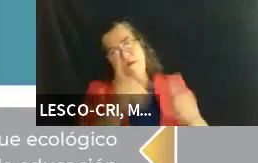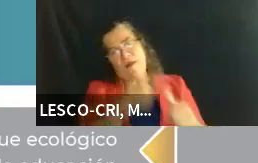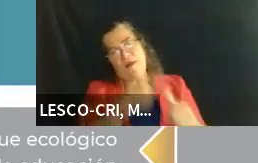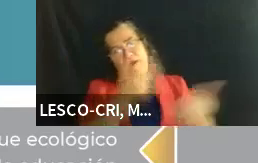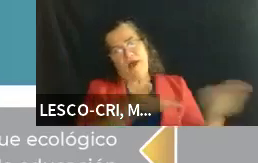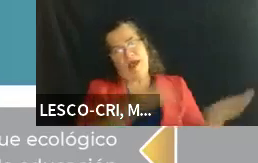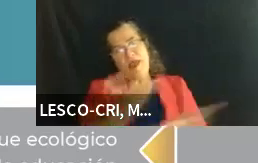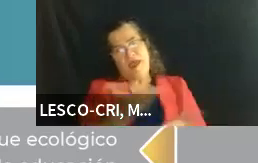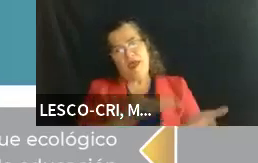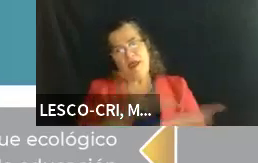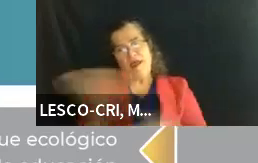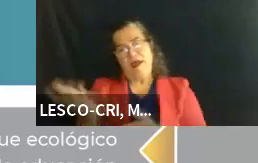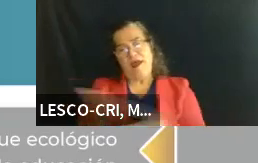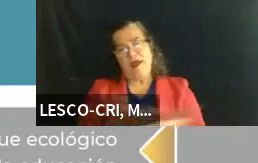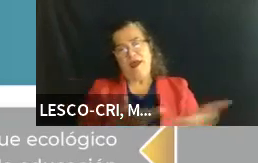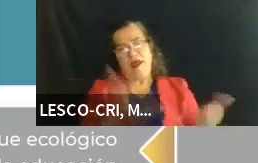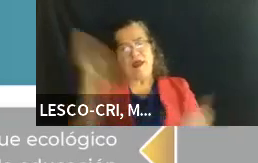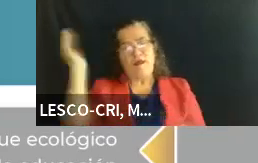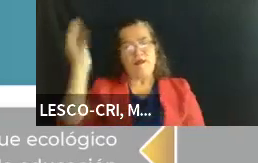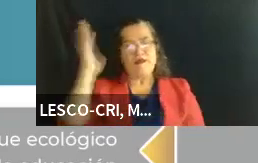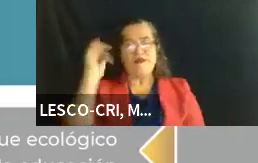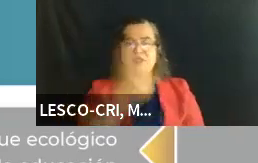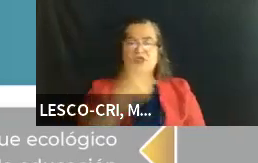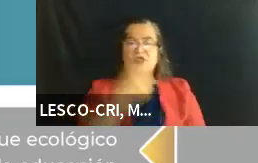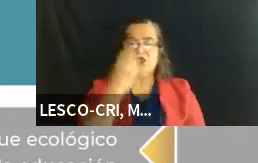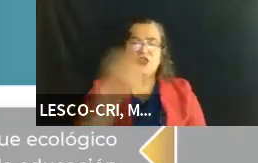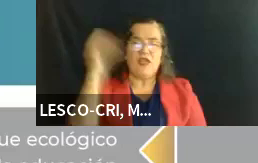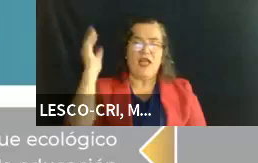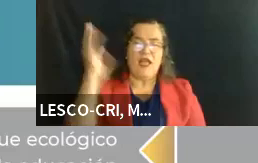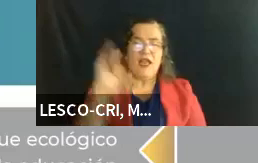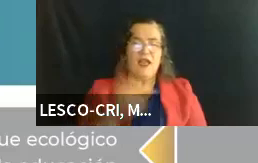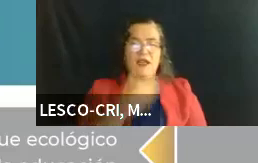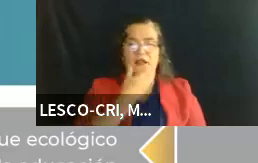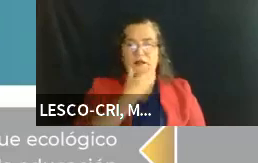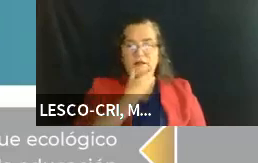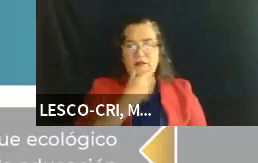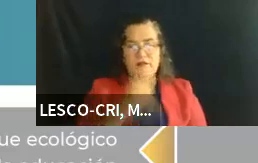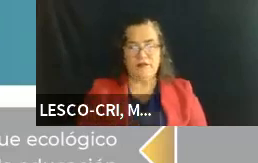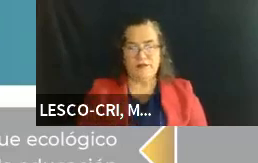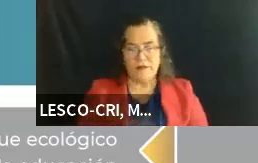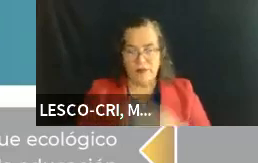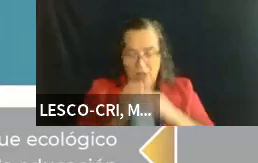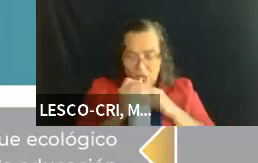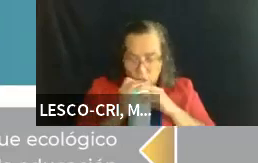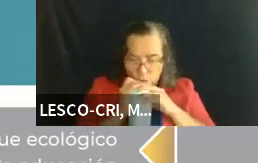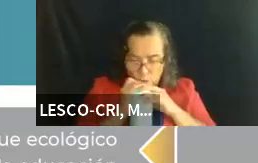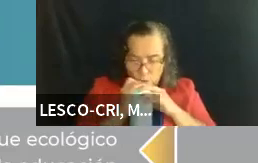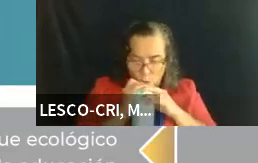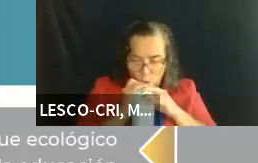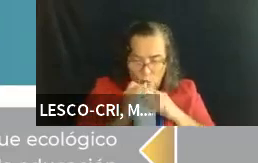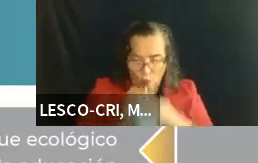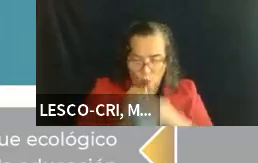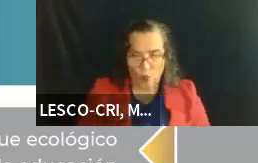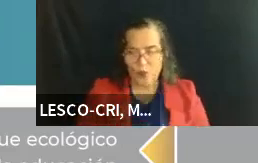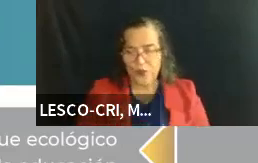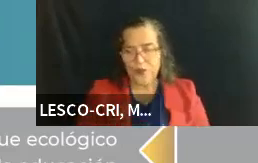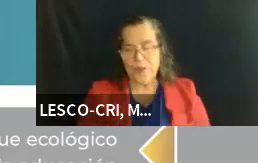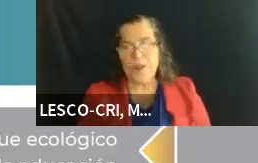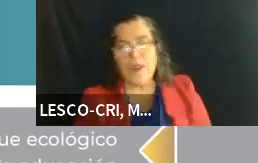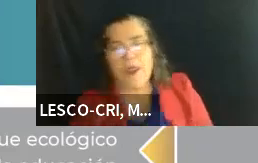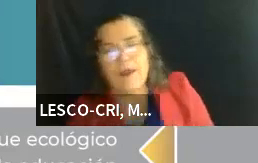de la presentación oral y expositiva del docente, se diversifican a través de dispositivos no